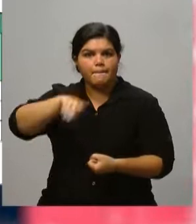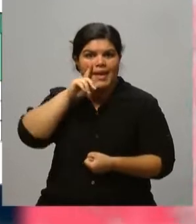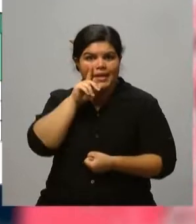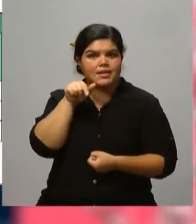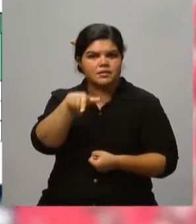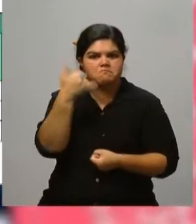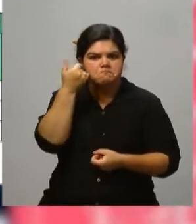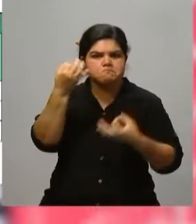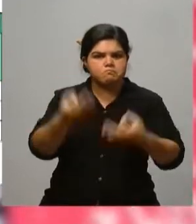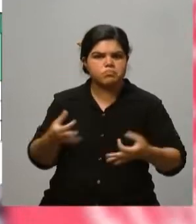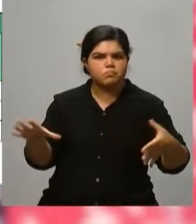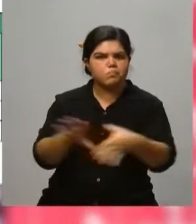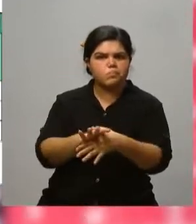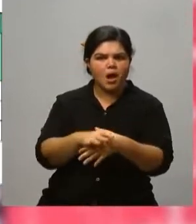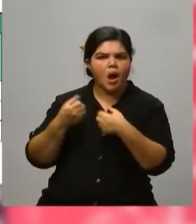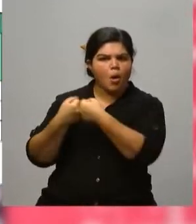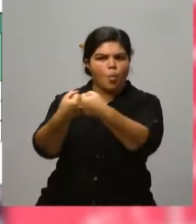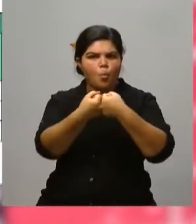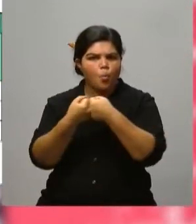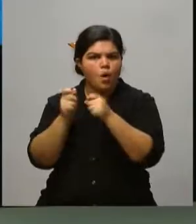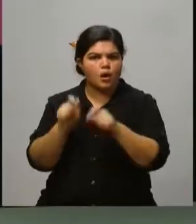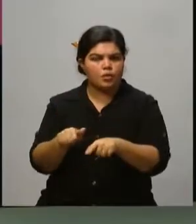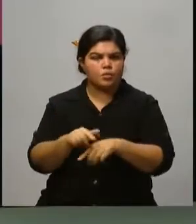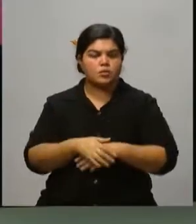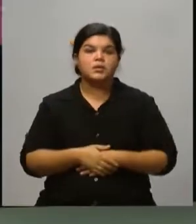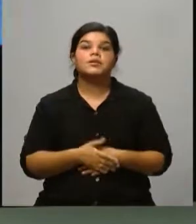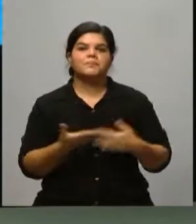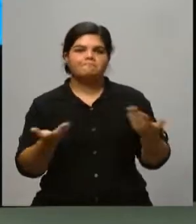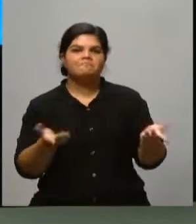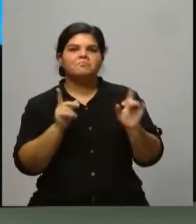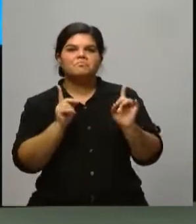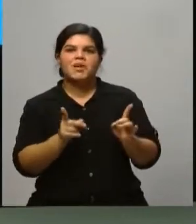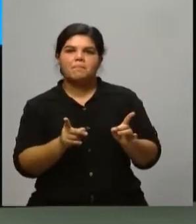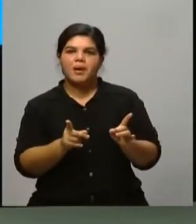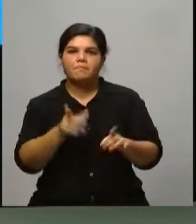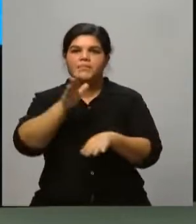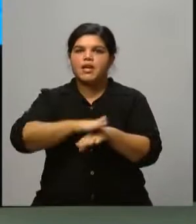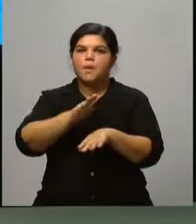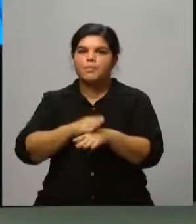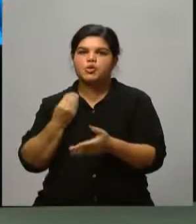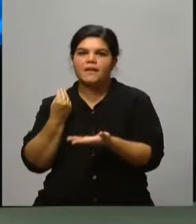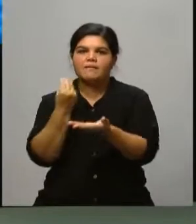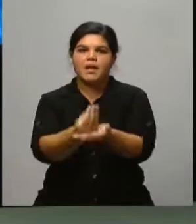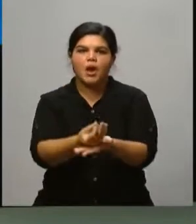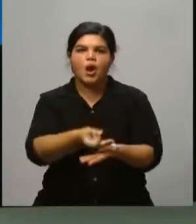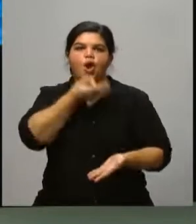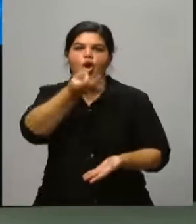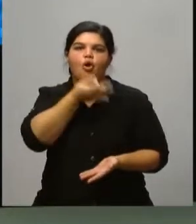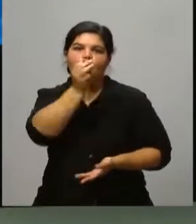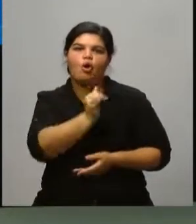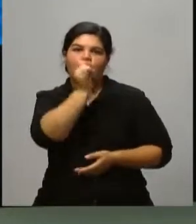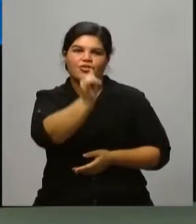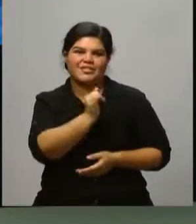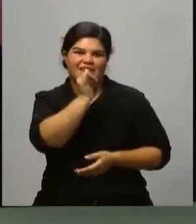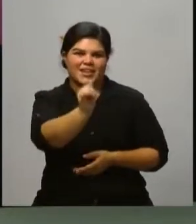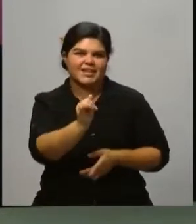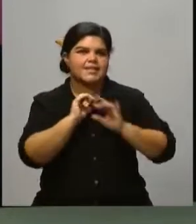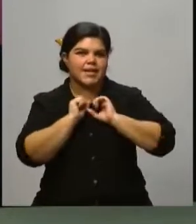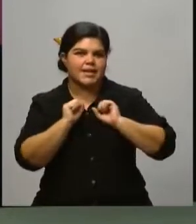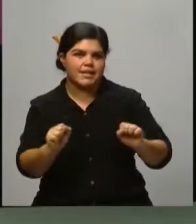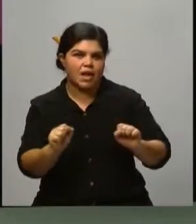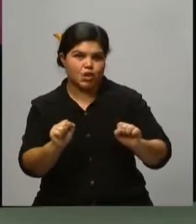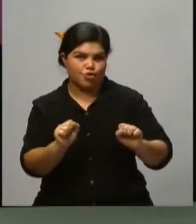tema. Es sin duda, me imagino que deben estar un poco preocupados desde el gobierno. Mira, ahí vemos en relación a el